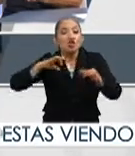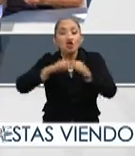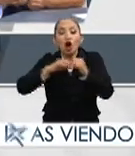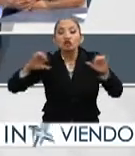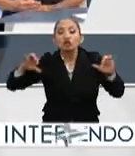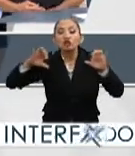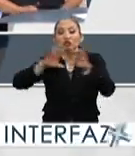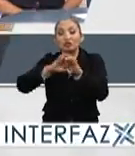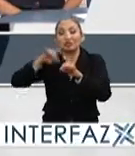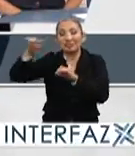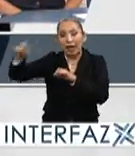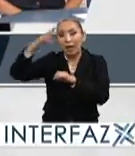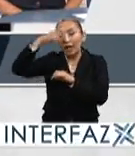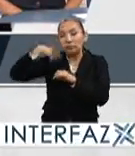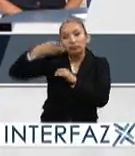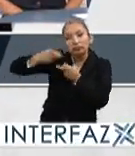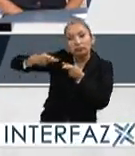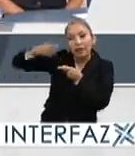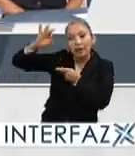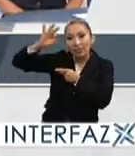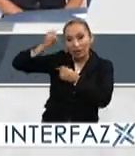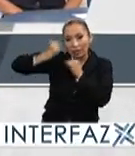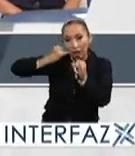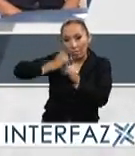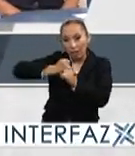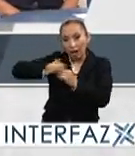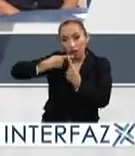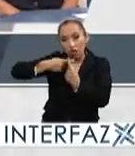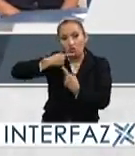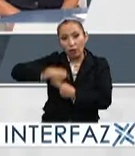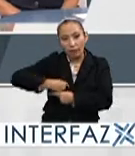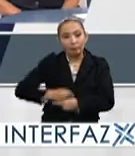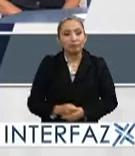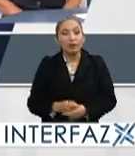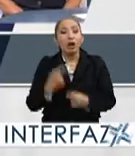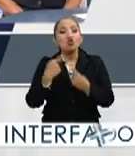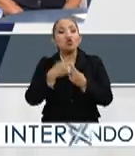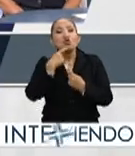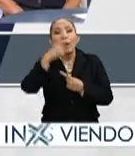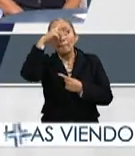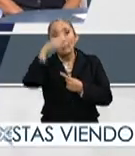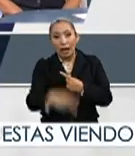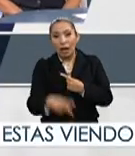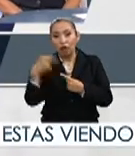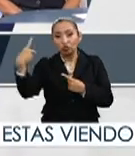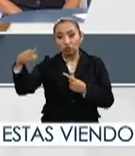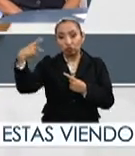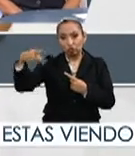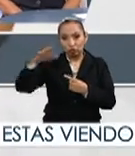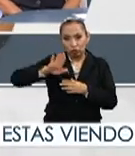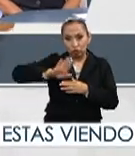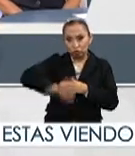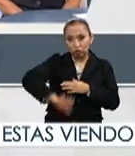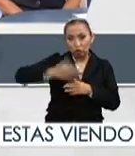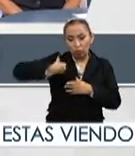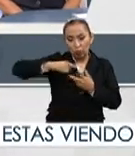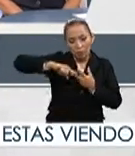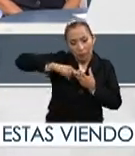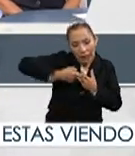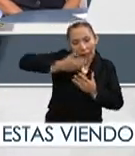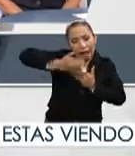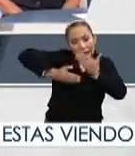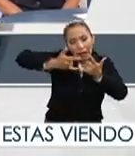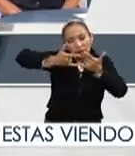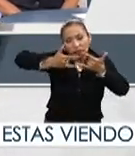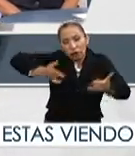con la estrategia que tiene la Federación Internacional de la Cruz Roja. Cruz Roja Mexicana, por sus propias raíces, por sus